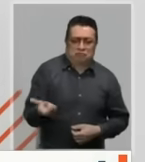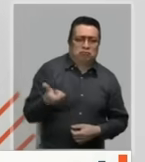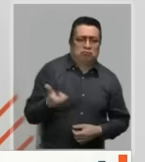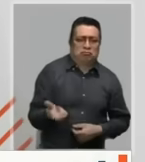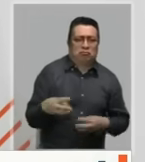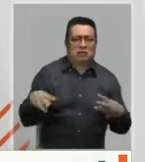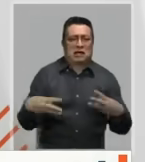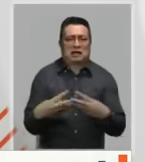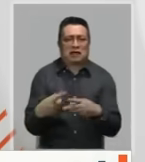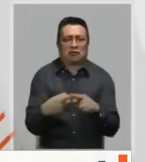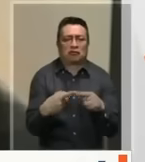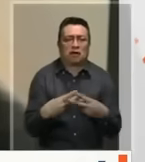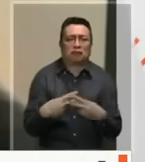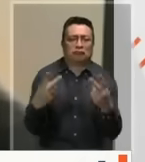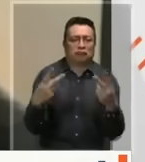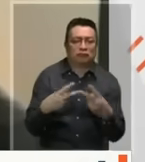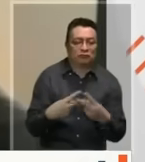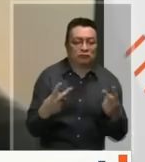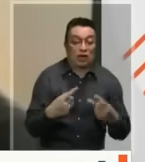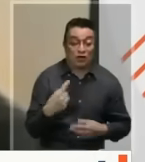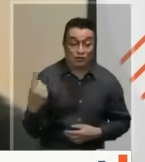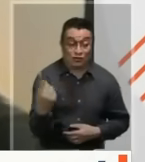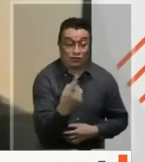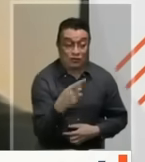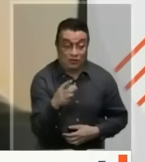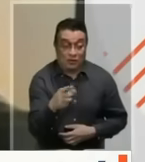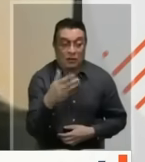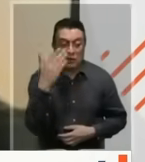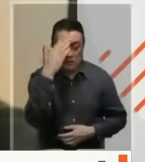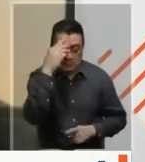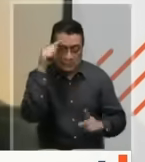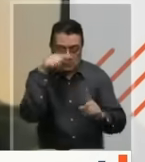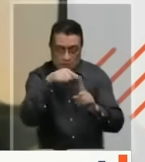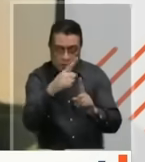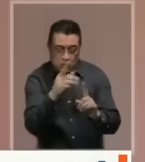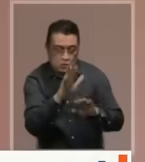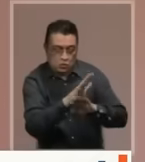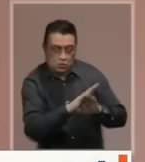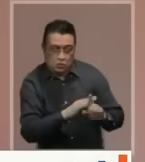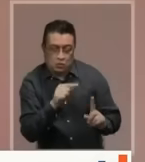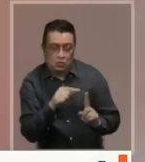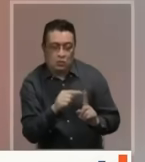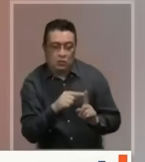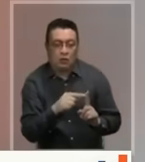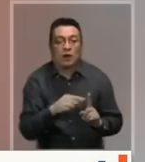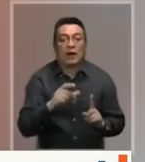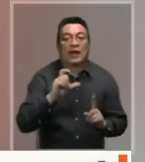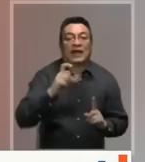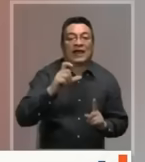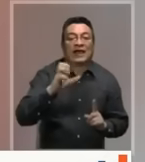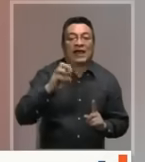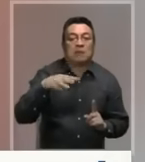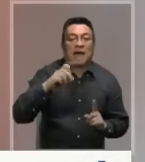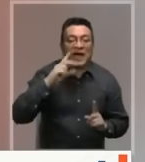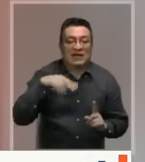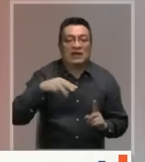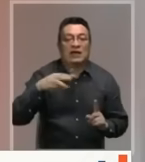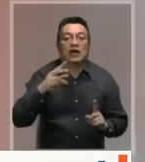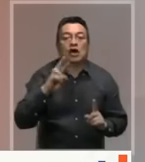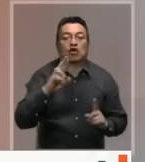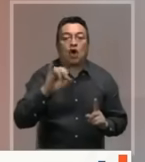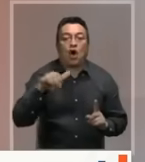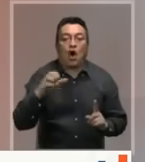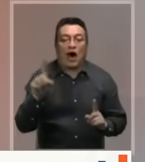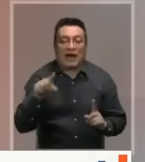redes sociales. Todos ellos preocupados de una persona. Se trata de Germain Mario Vargas Rojas. Se